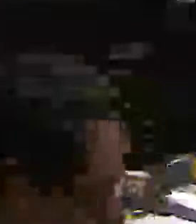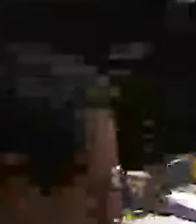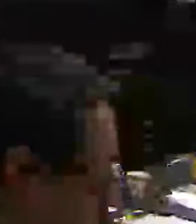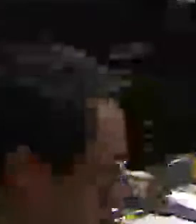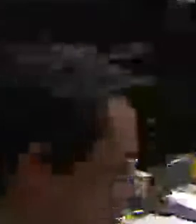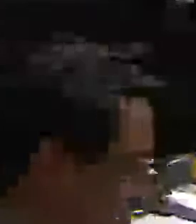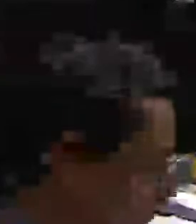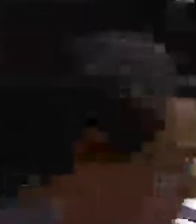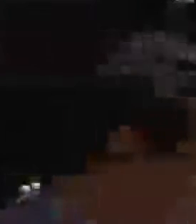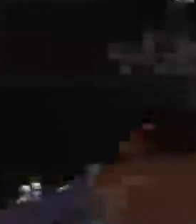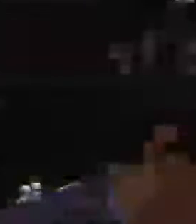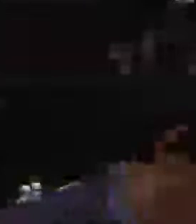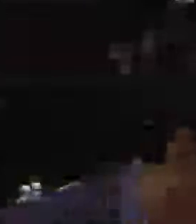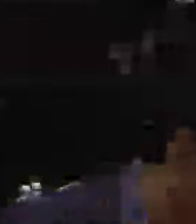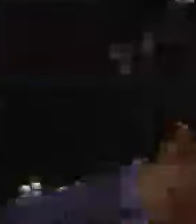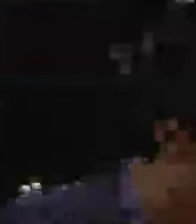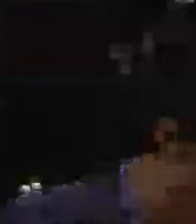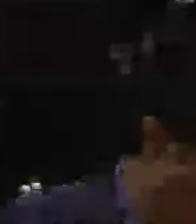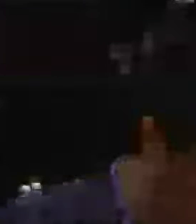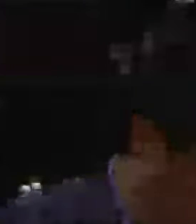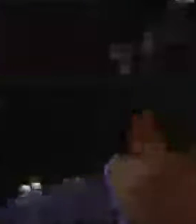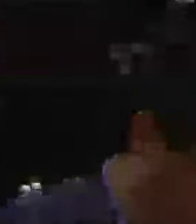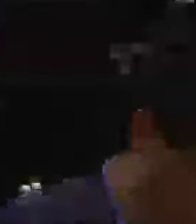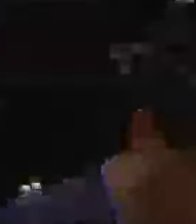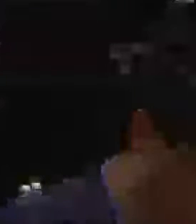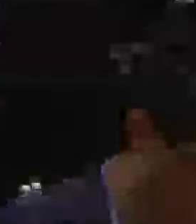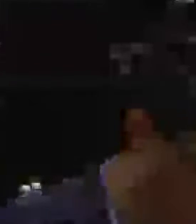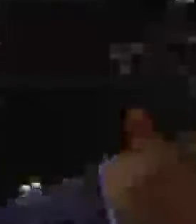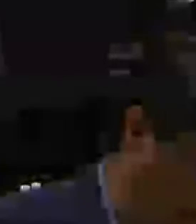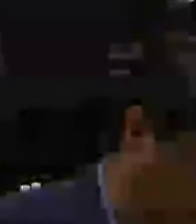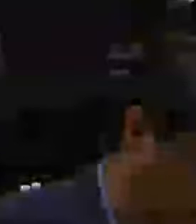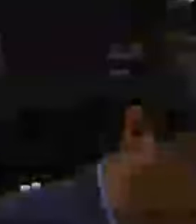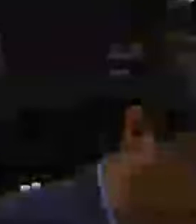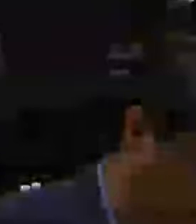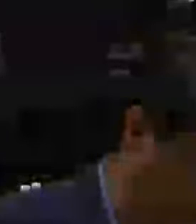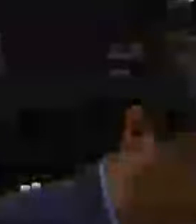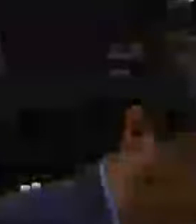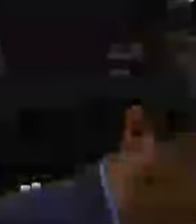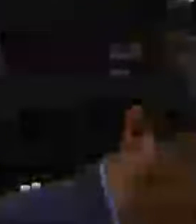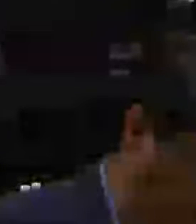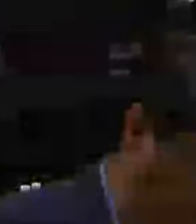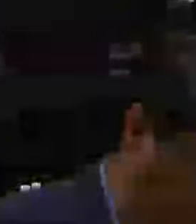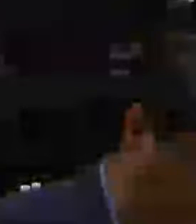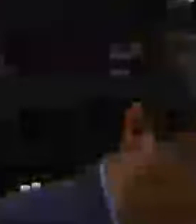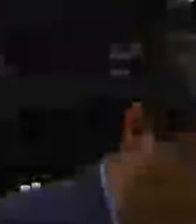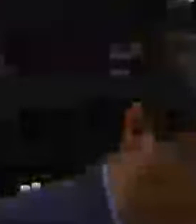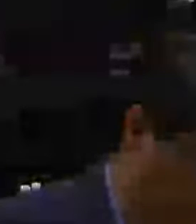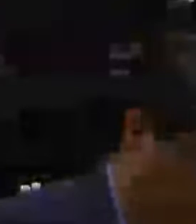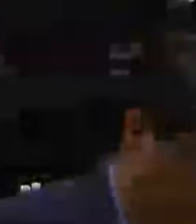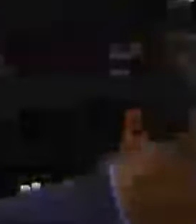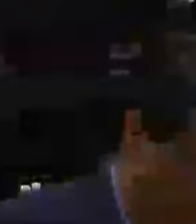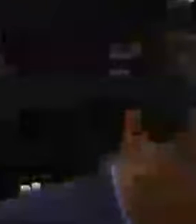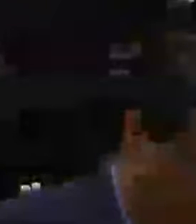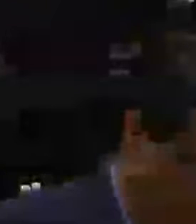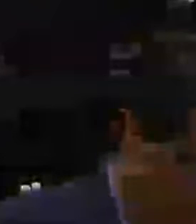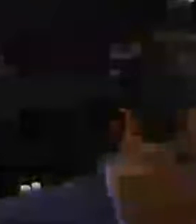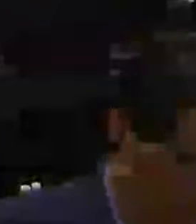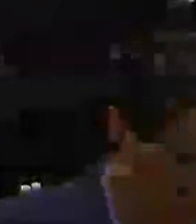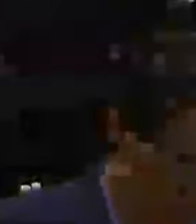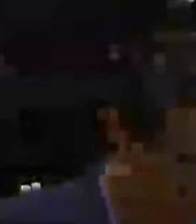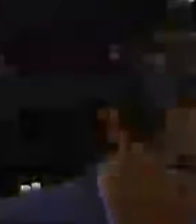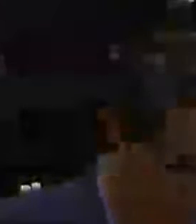están votando sobre este artículo 46, numeral 1, con la modificación de